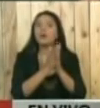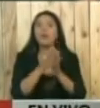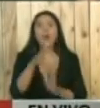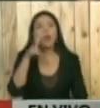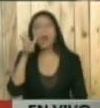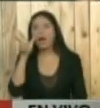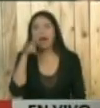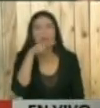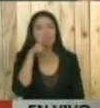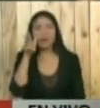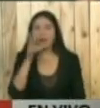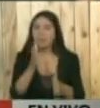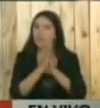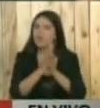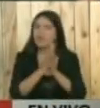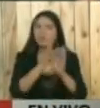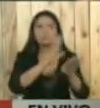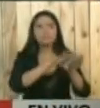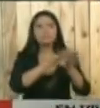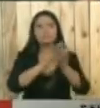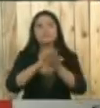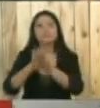¿eh?